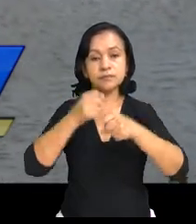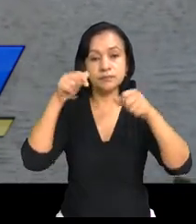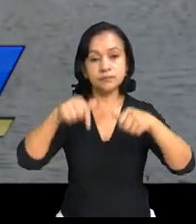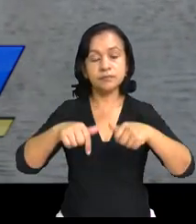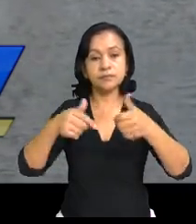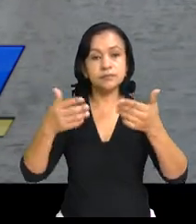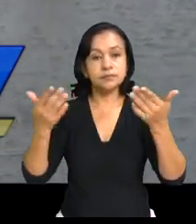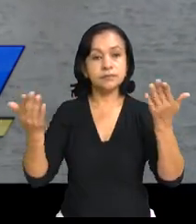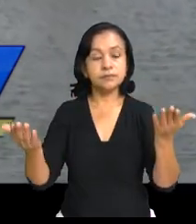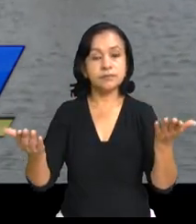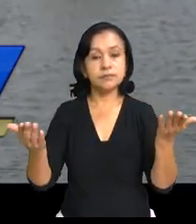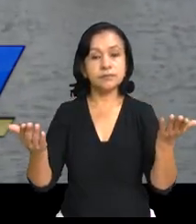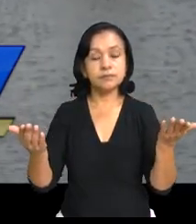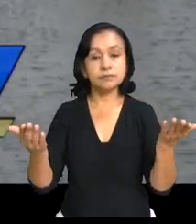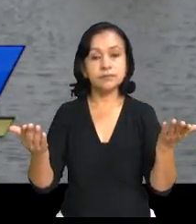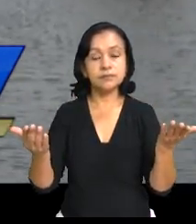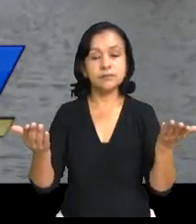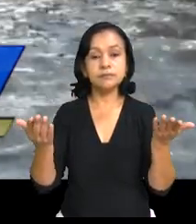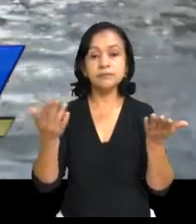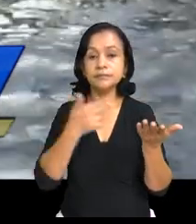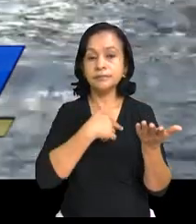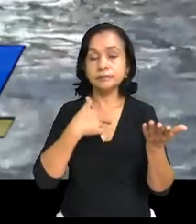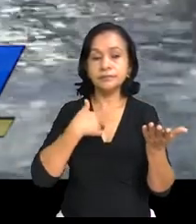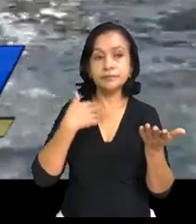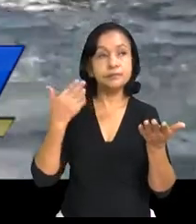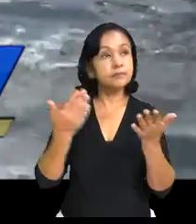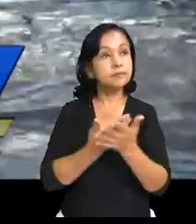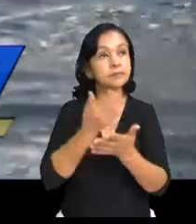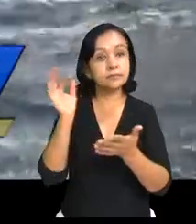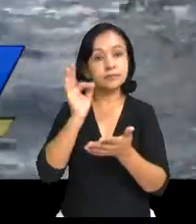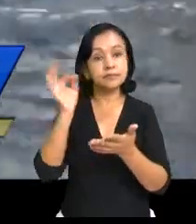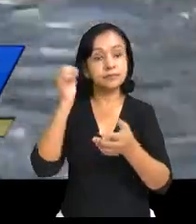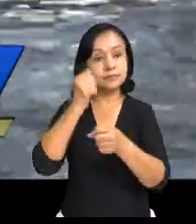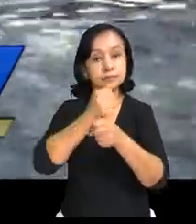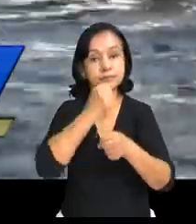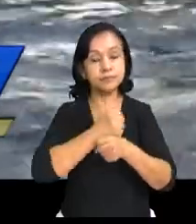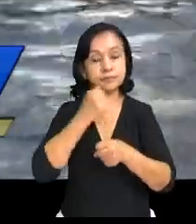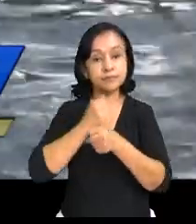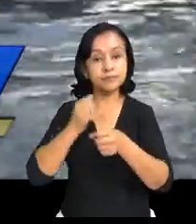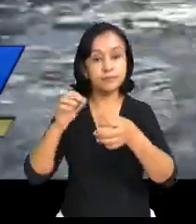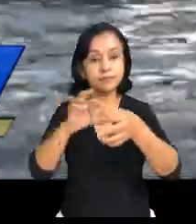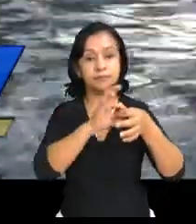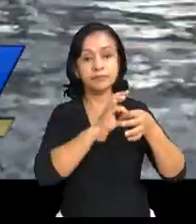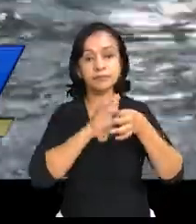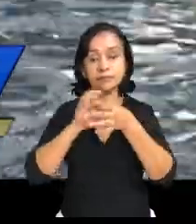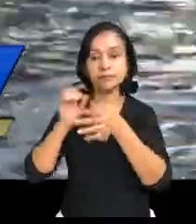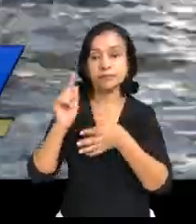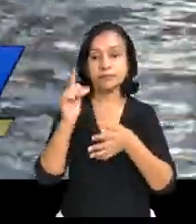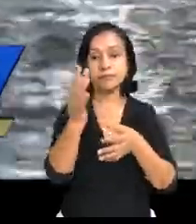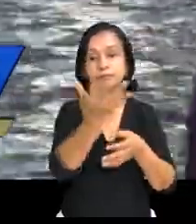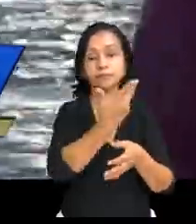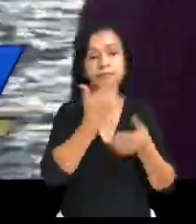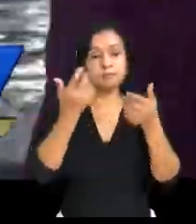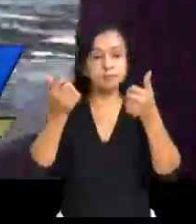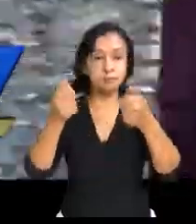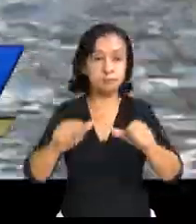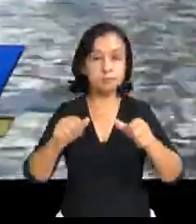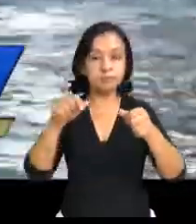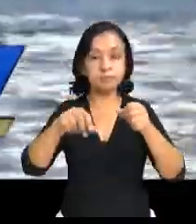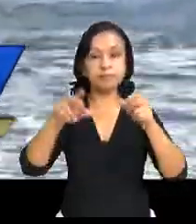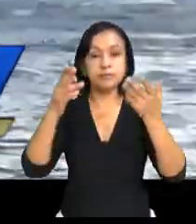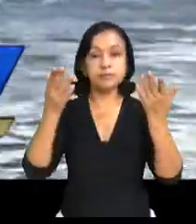en la preparación de líneas estratégicas que, como les dije, son conjuntas, donde cada quien tiene su tarea a cumplir. En el caso nuestro